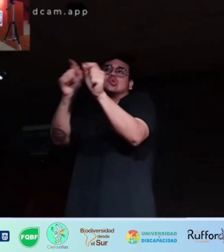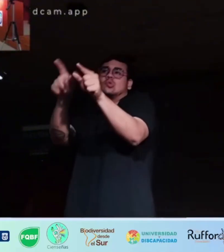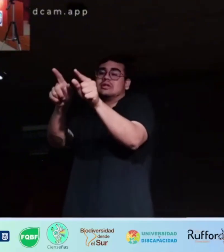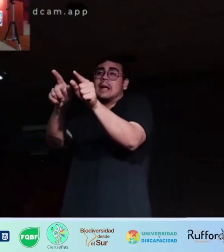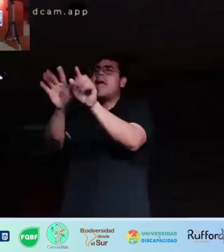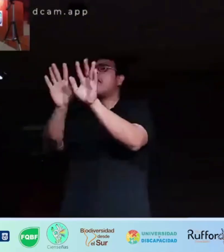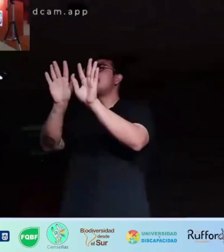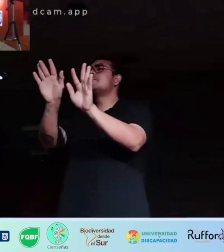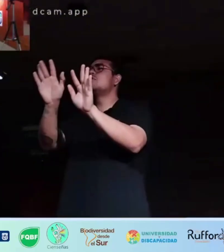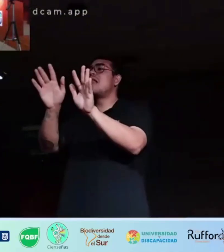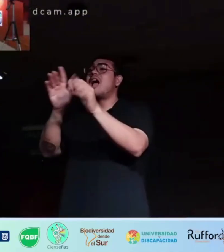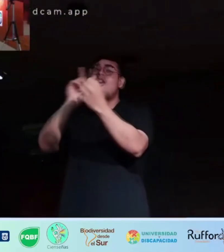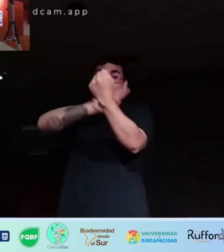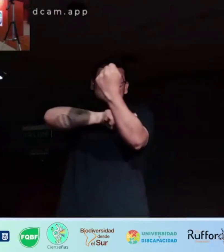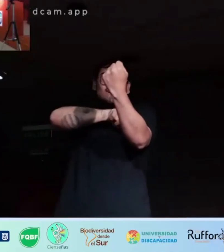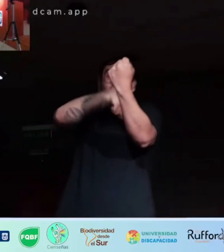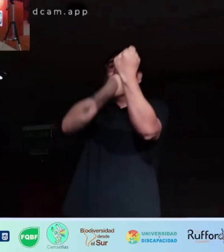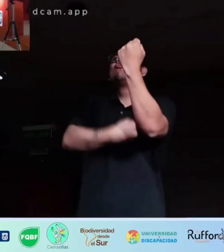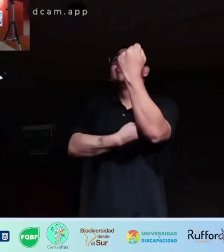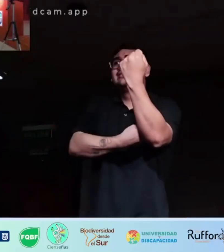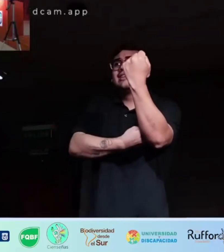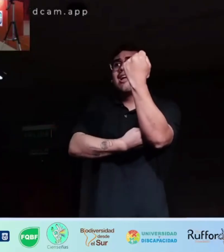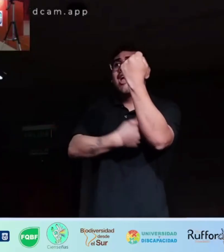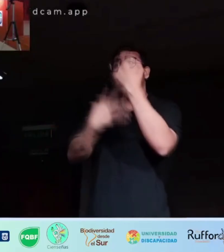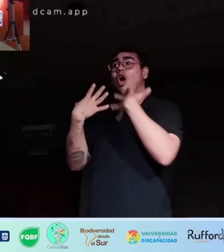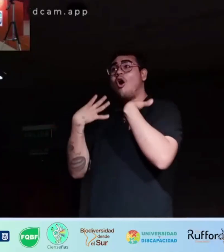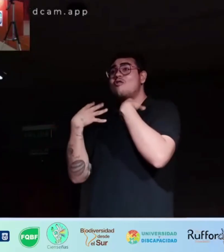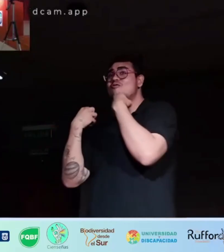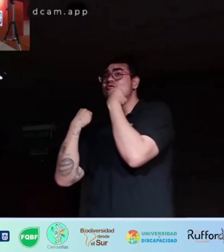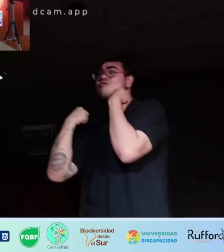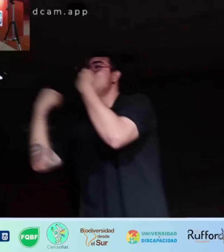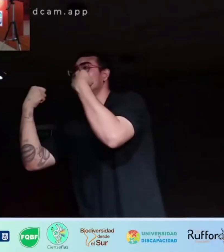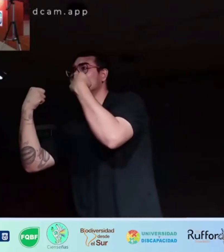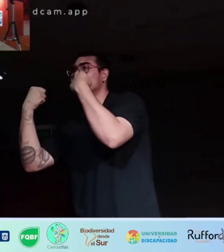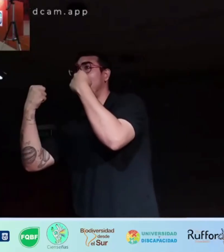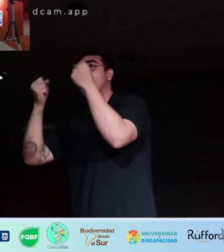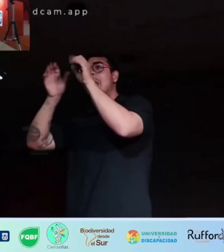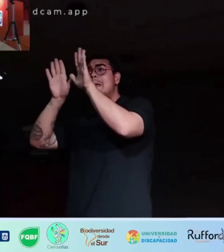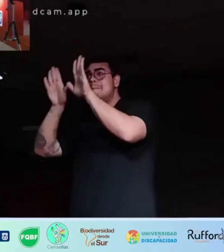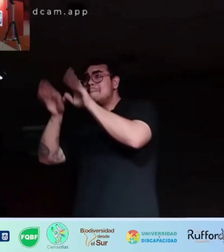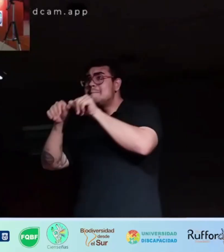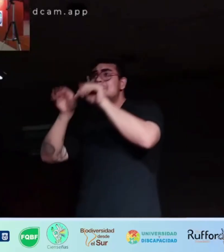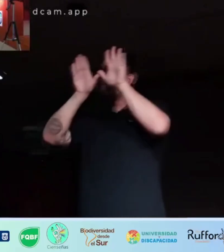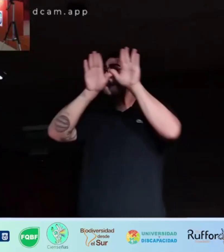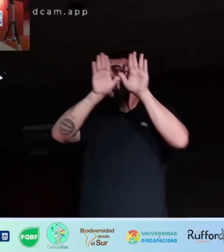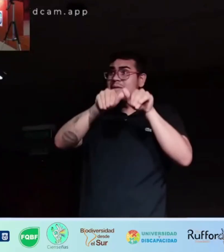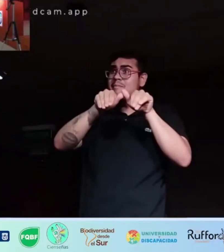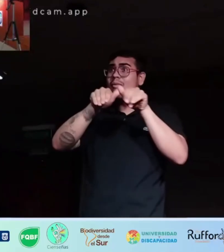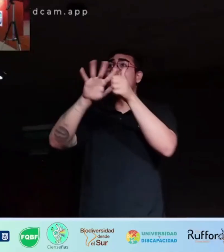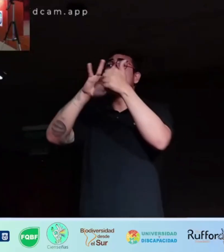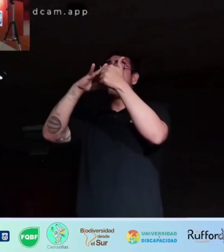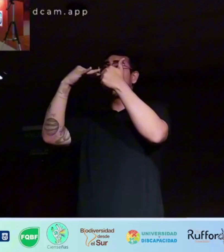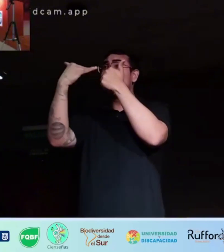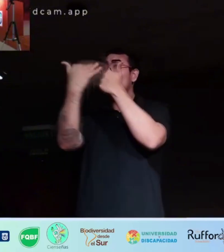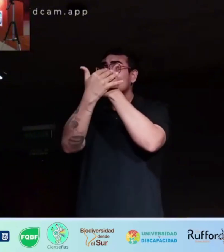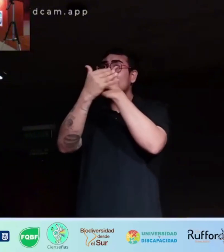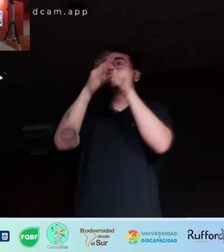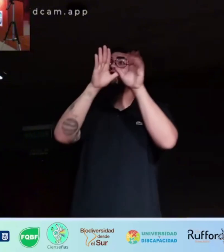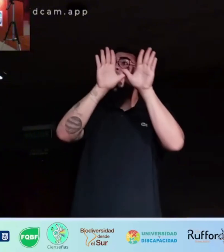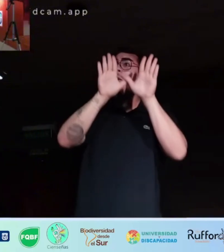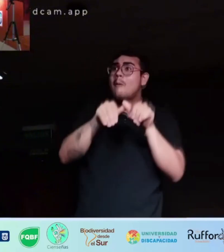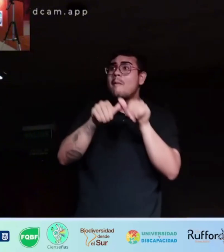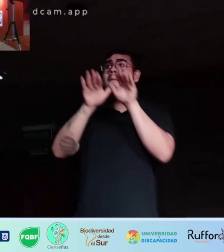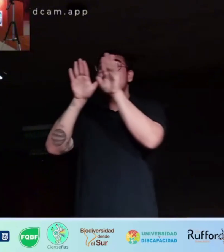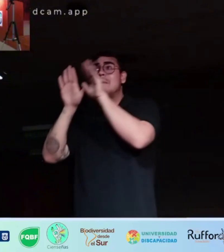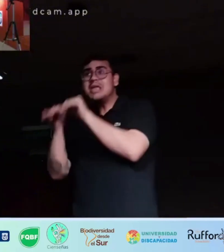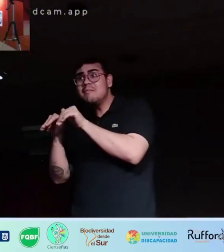qué significa eso. Supongo que es como otras palabras, ¿no? Ahora no se me viene nada. No. Bueno,